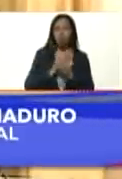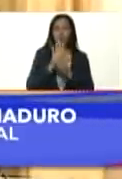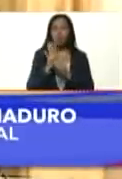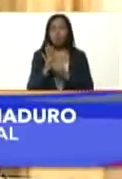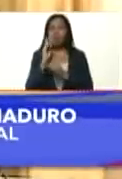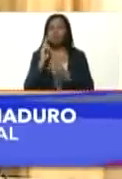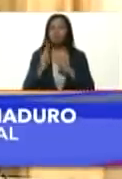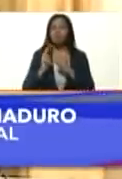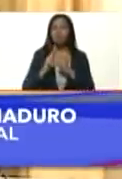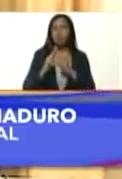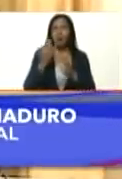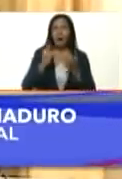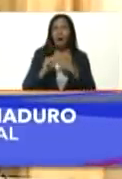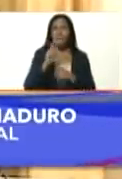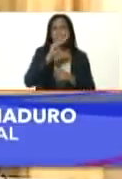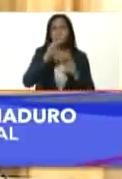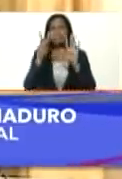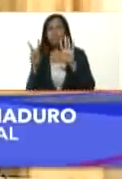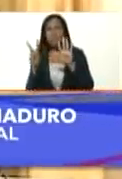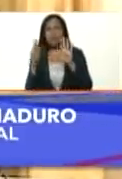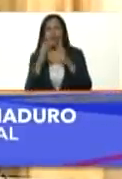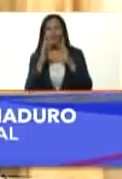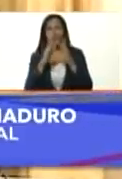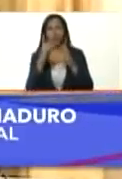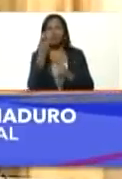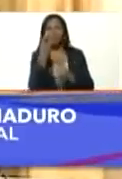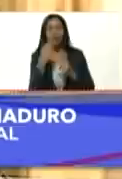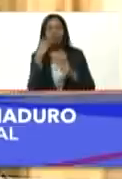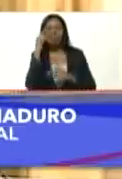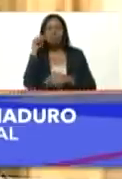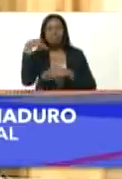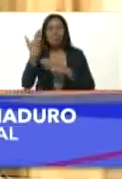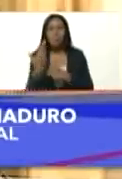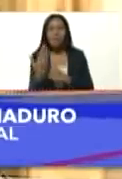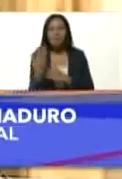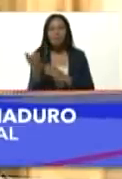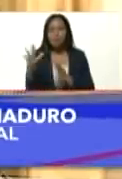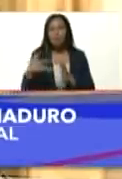conocido, hay 27 casos por conocer.